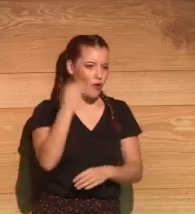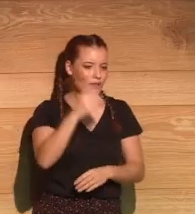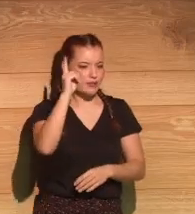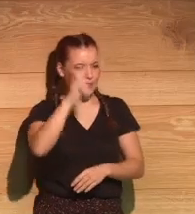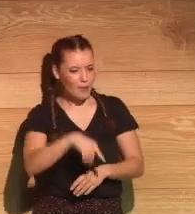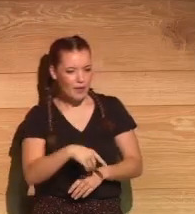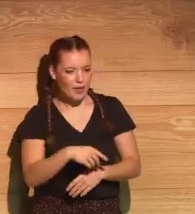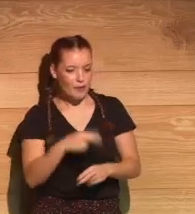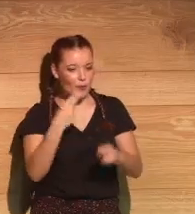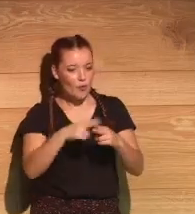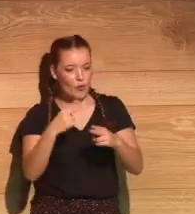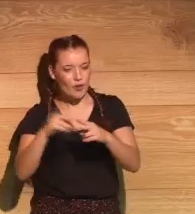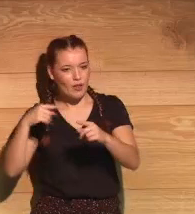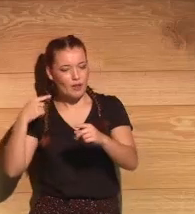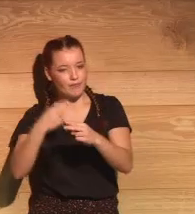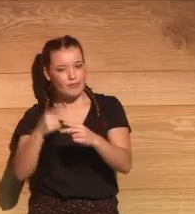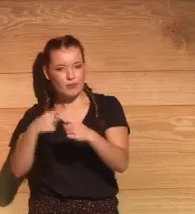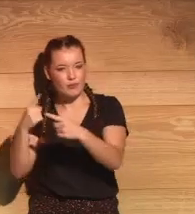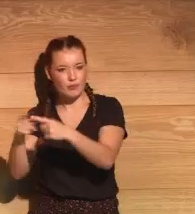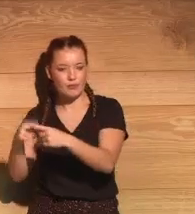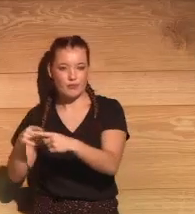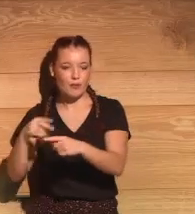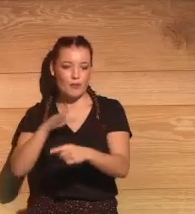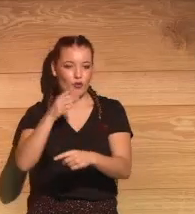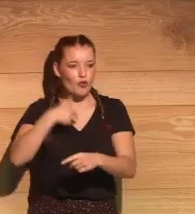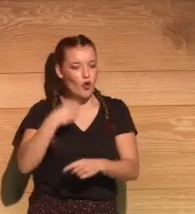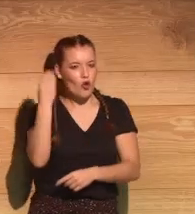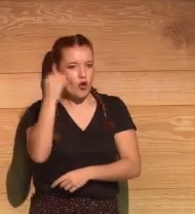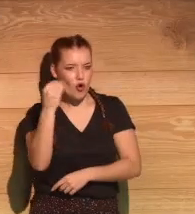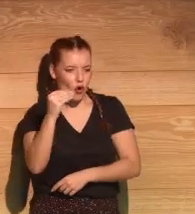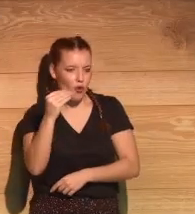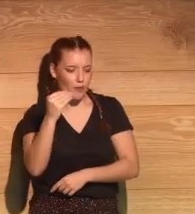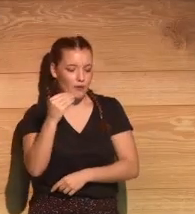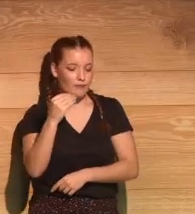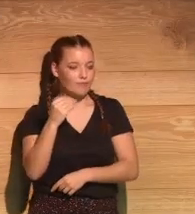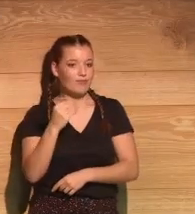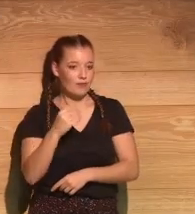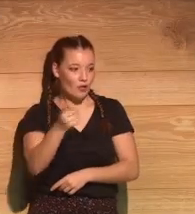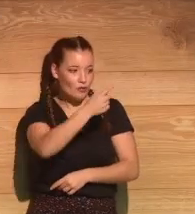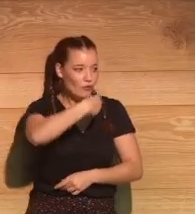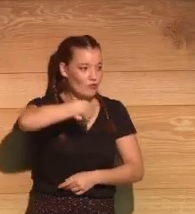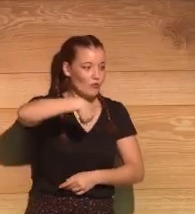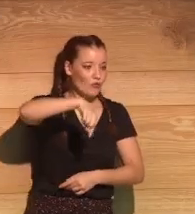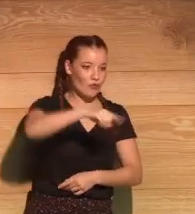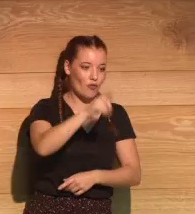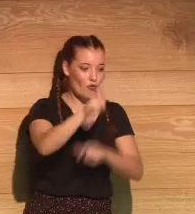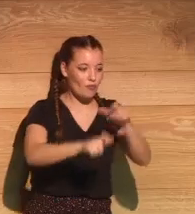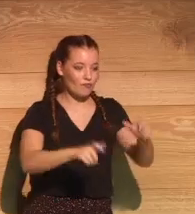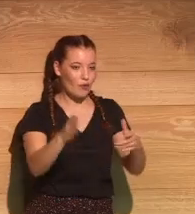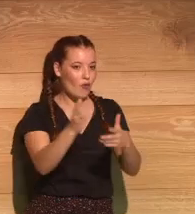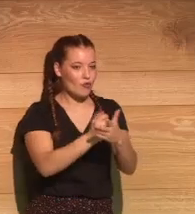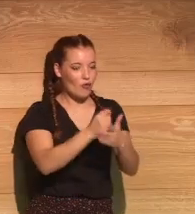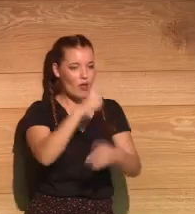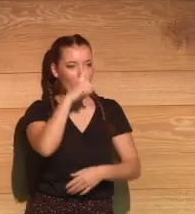esta marea esplendorosa, no me acuerdo de los adjetivos que utilizaba, pero eran sublimes. Todos nos acordamos de aquel discurso que dio Pombo con 70